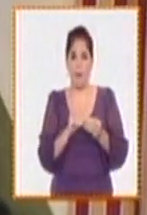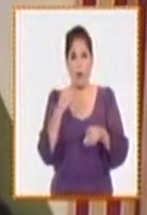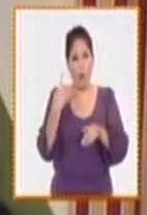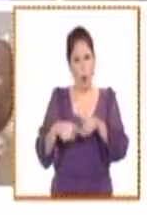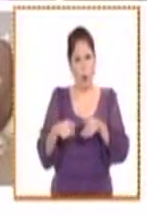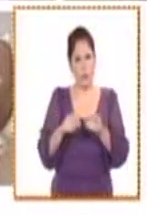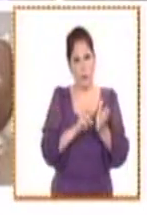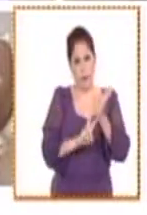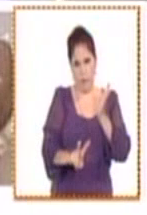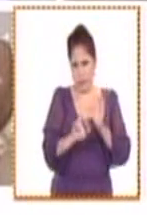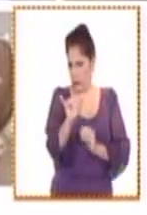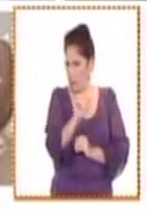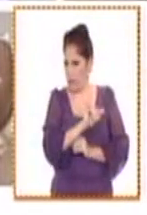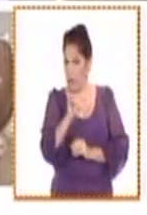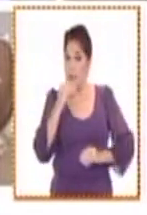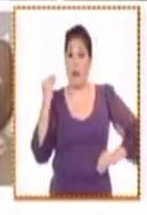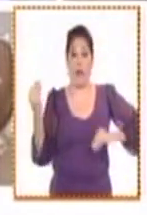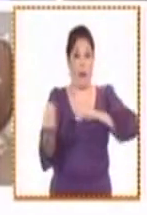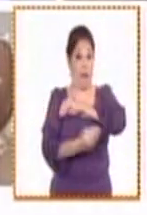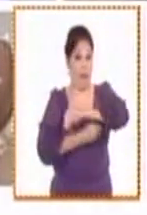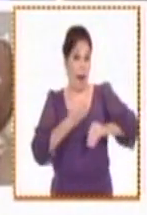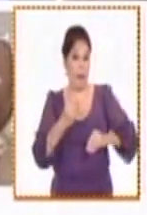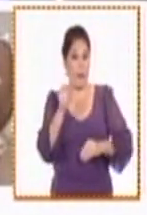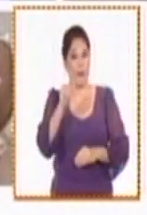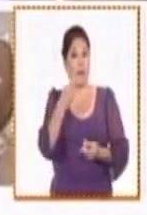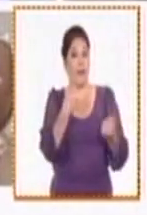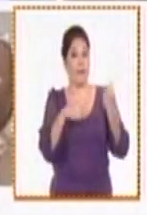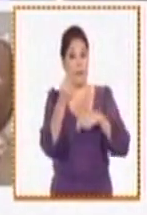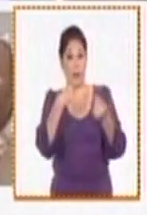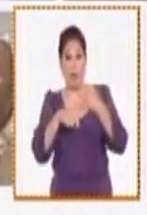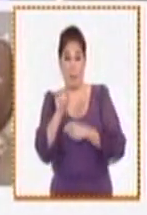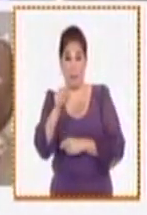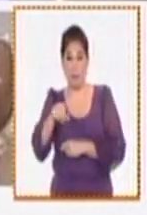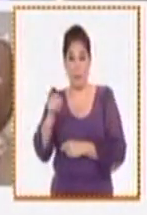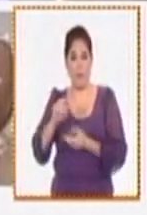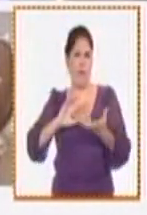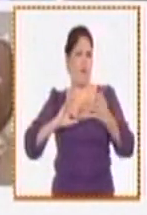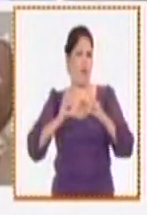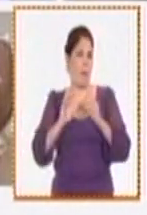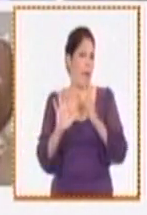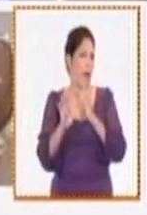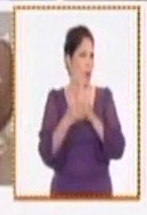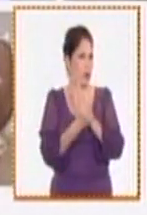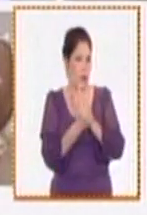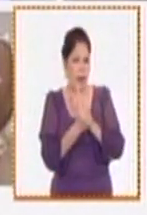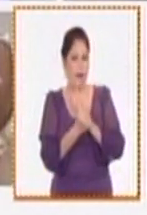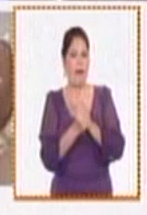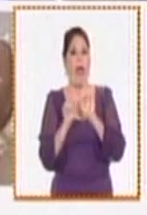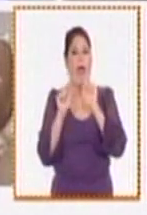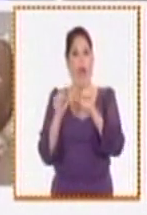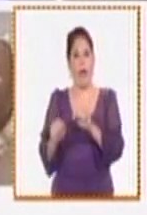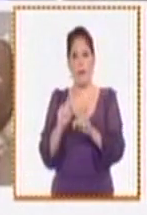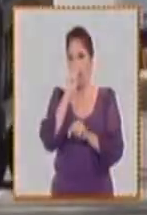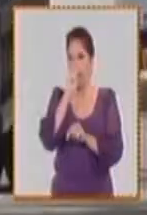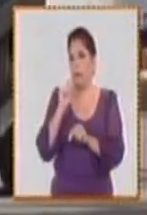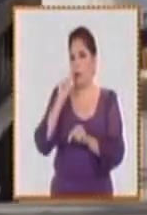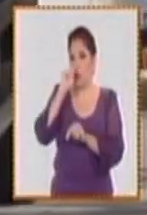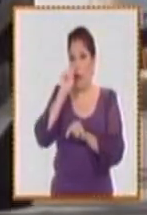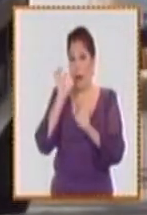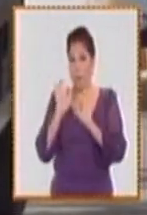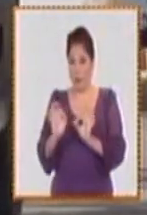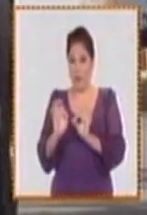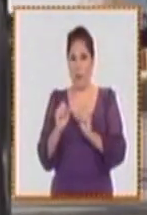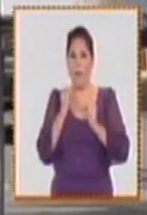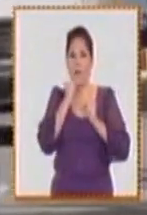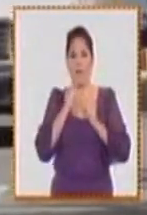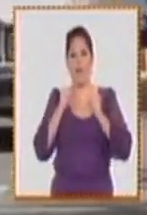regiones del país. Se modifican por los traficantes constantemente el modo de ocultación del enervante. Ante esto, se han